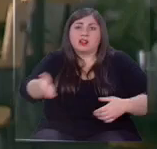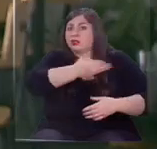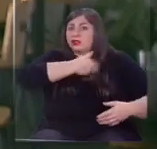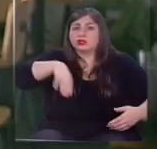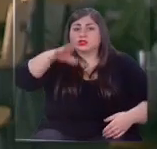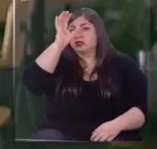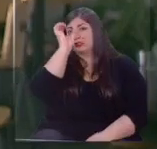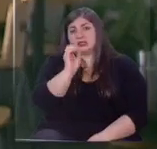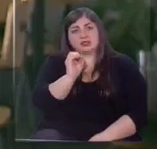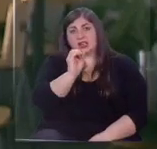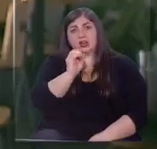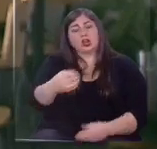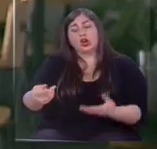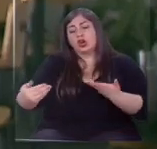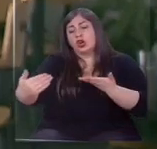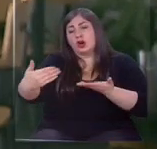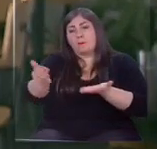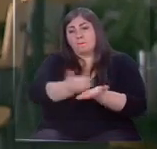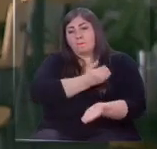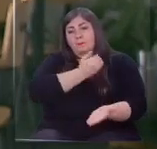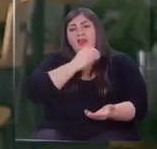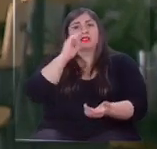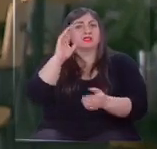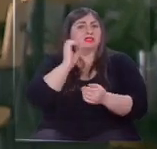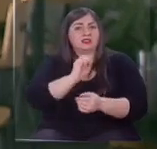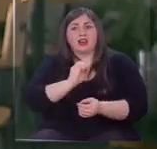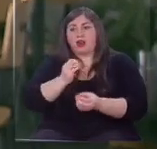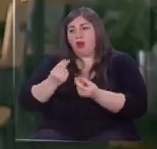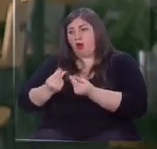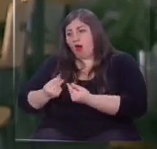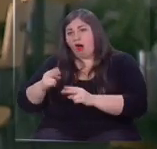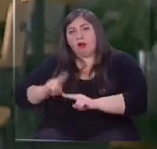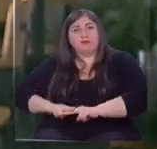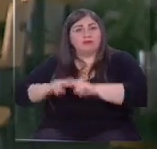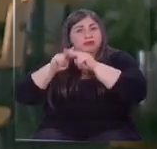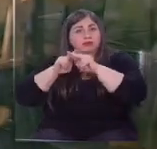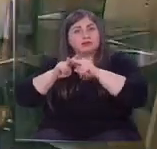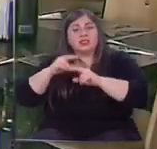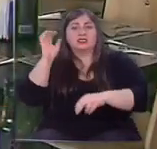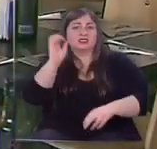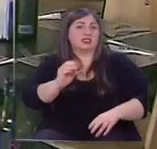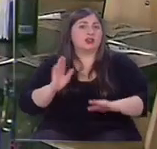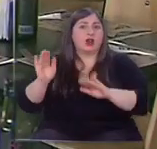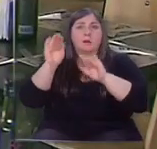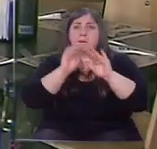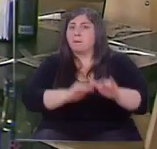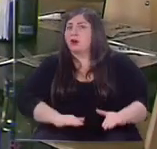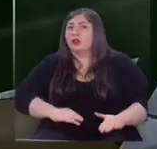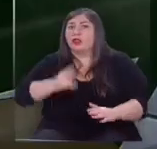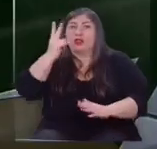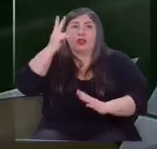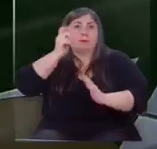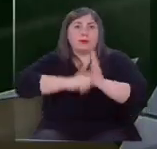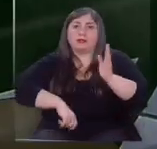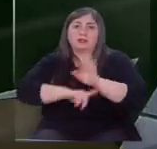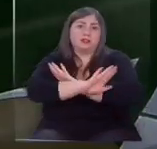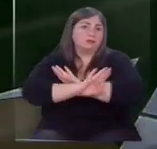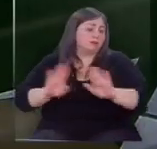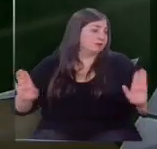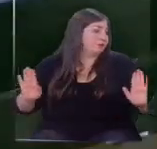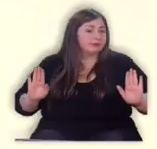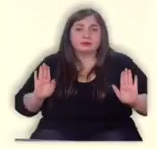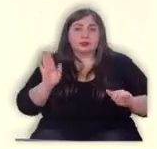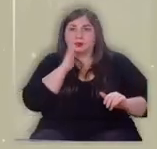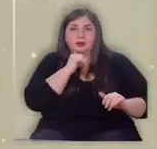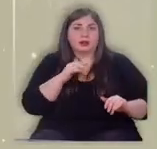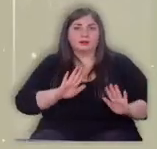cero, cero ingresos, cero caja, cero aporte. Si son más de 2 meses no llego, o sea, particularmente no